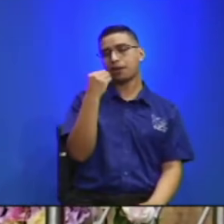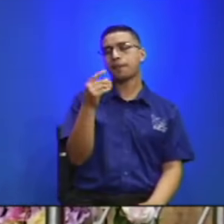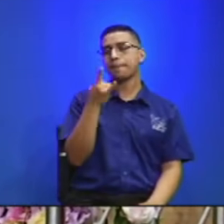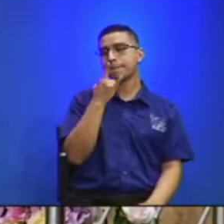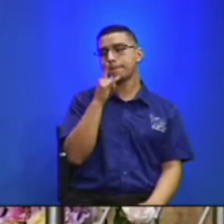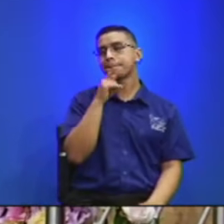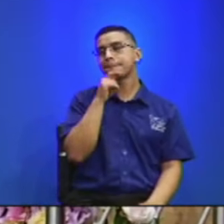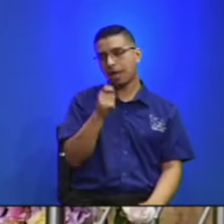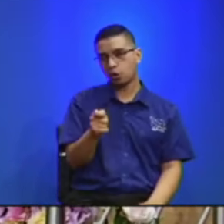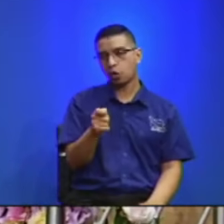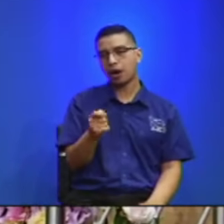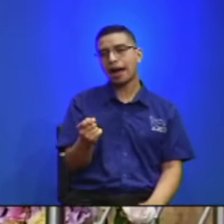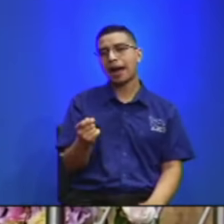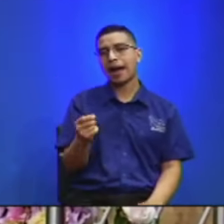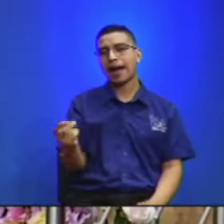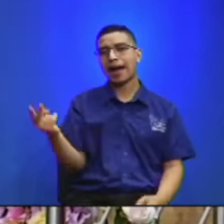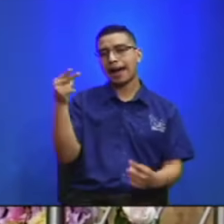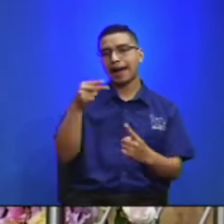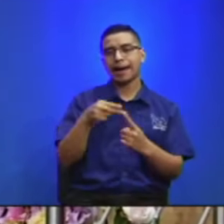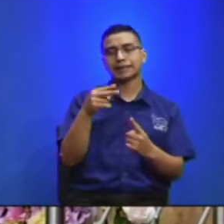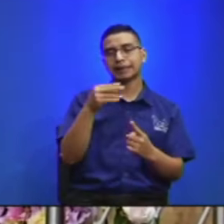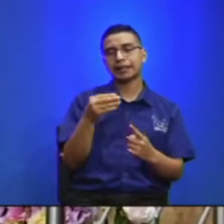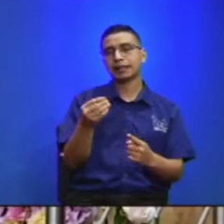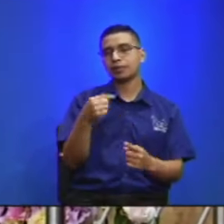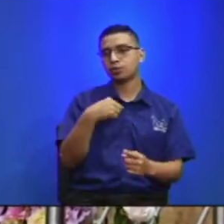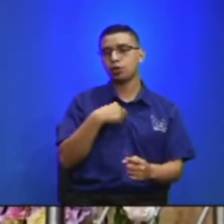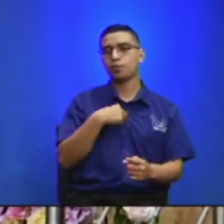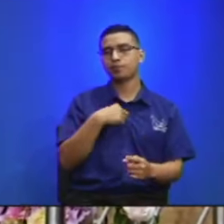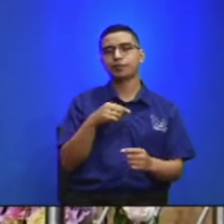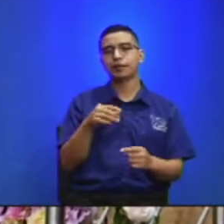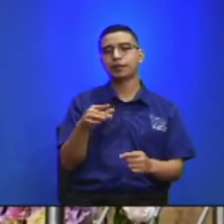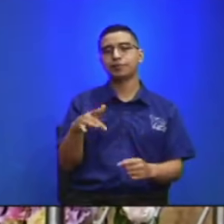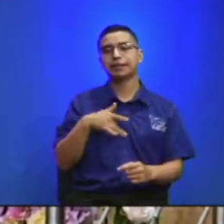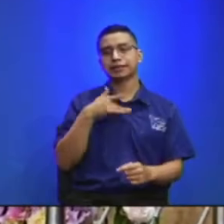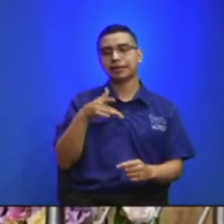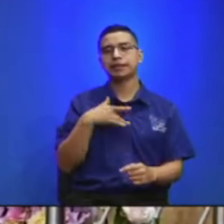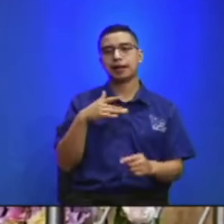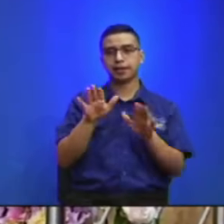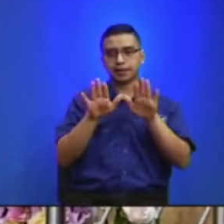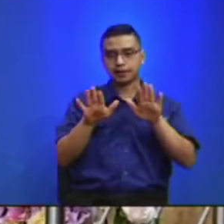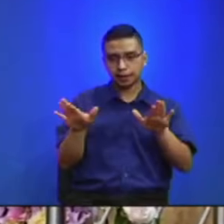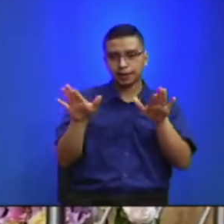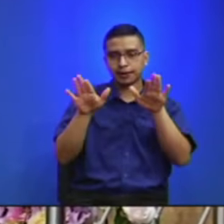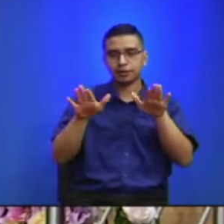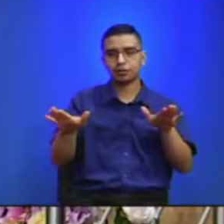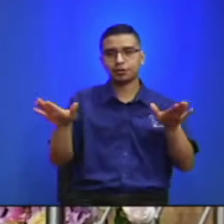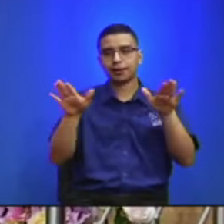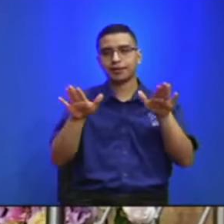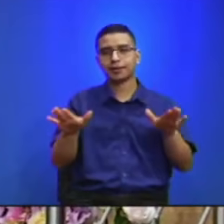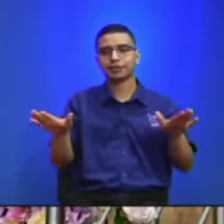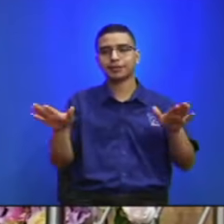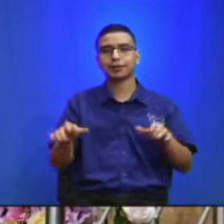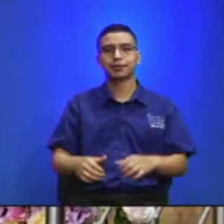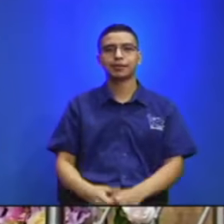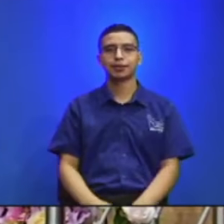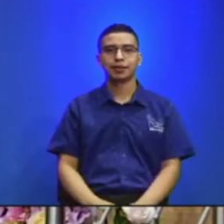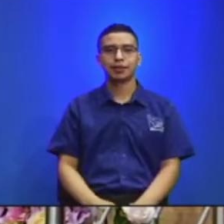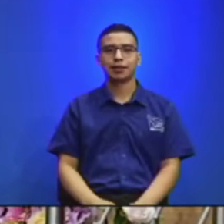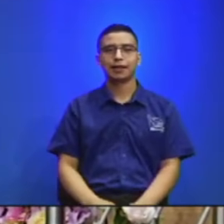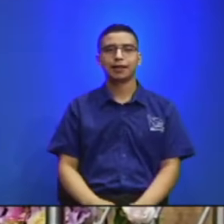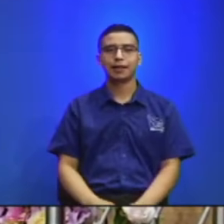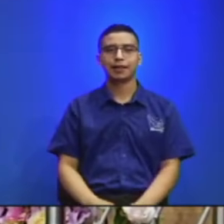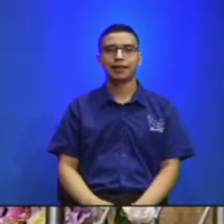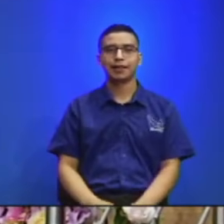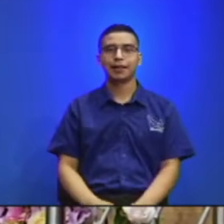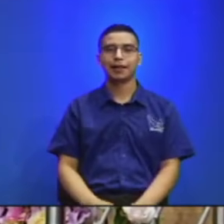que se termine el vuelo porque a la carrera no me gusta porque me gusta agarrar el pan todo lo que me dijeron que era mala educación de eso